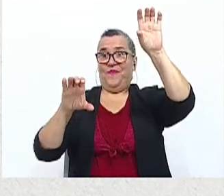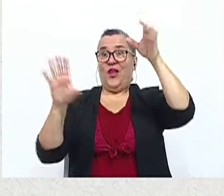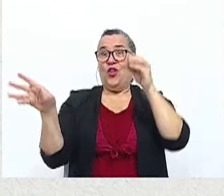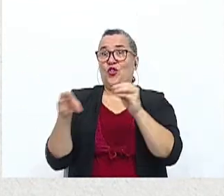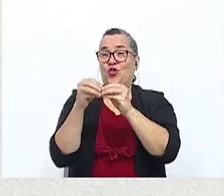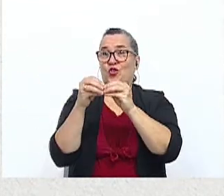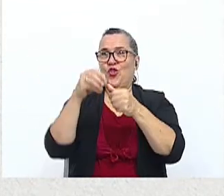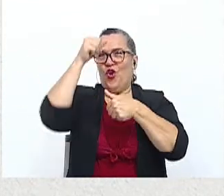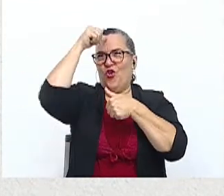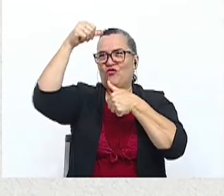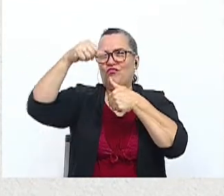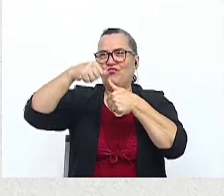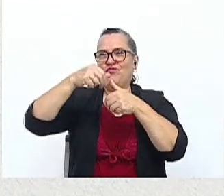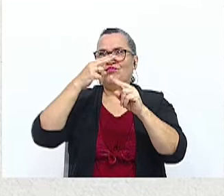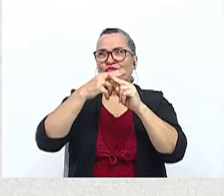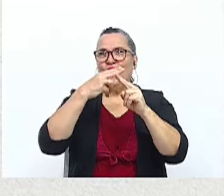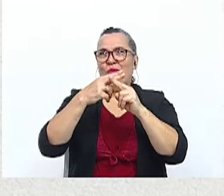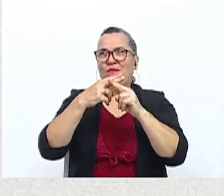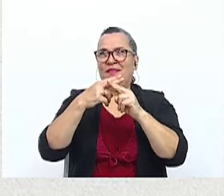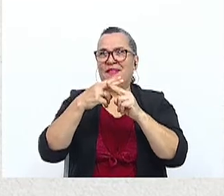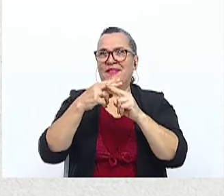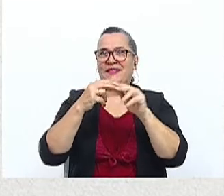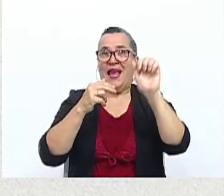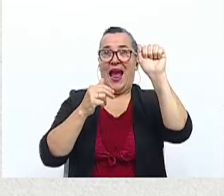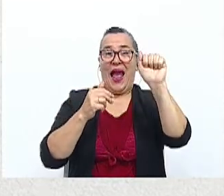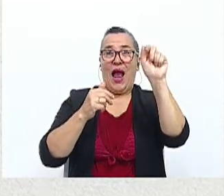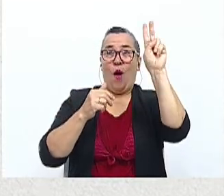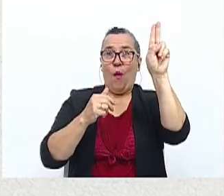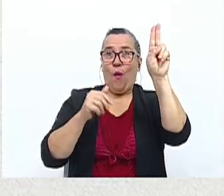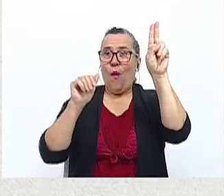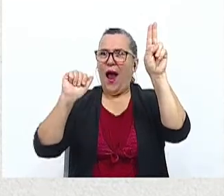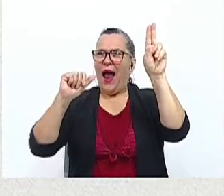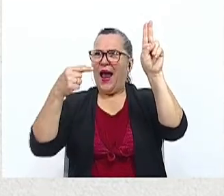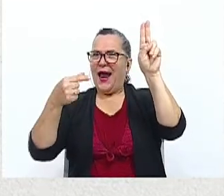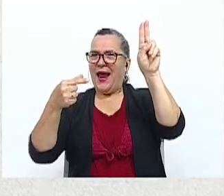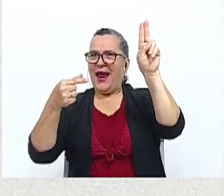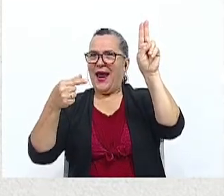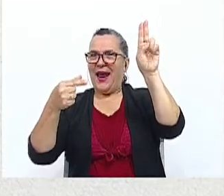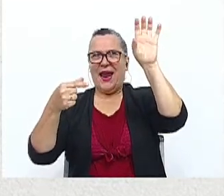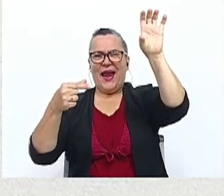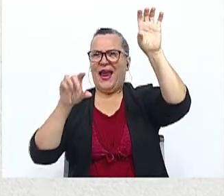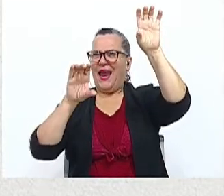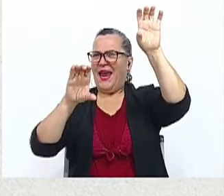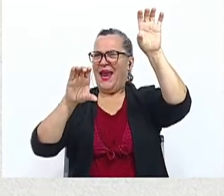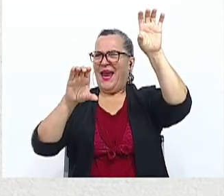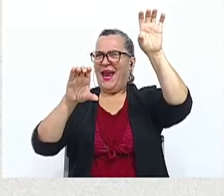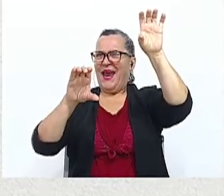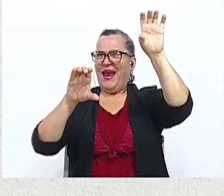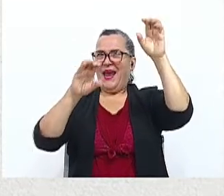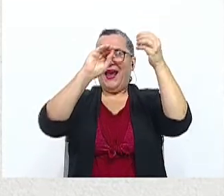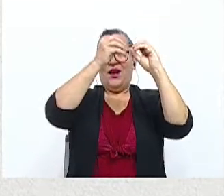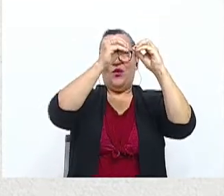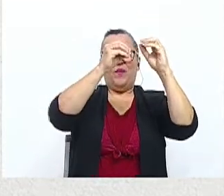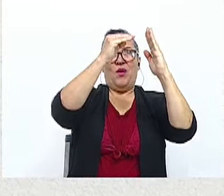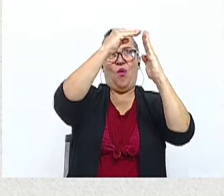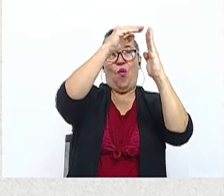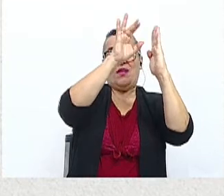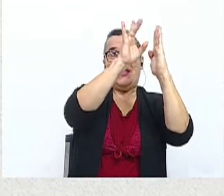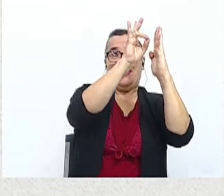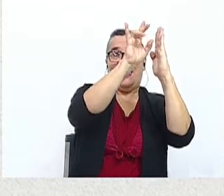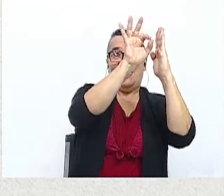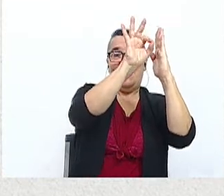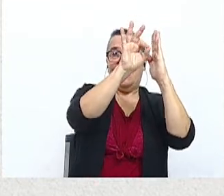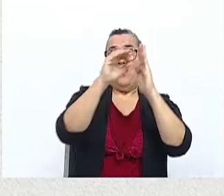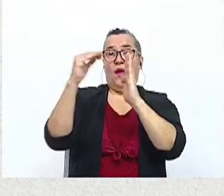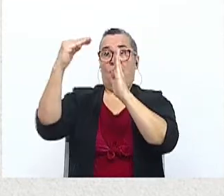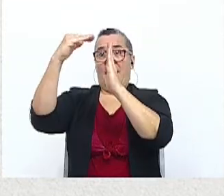ver, recuerden los nombres de esos 2 elementos químicos. Au con su número atómico 79 y Ag